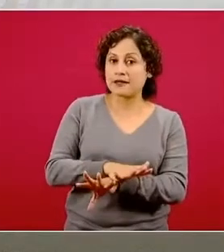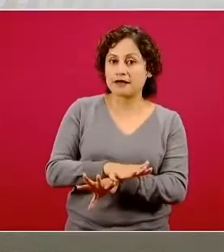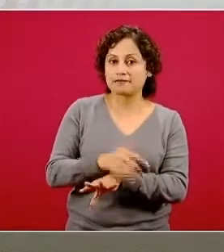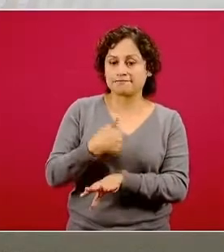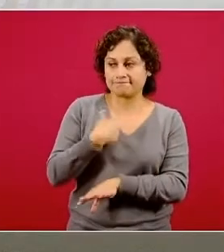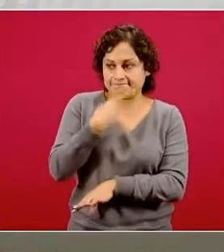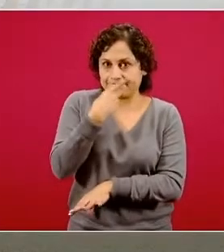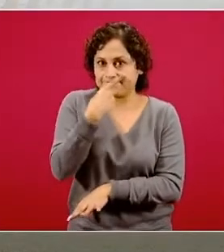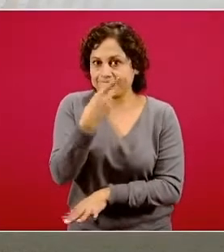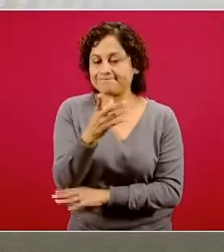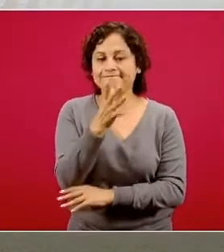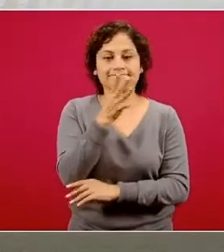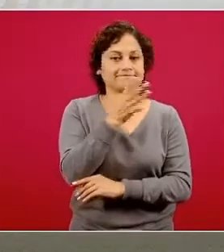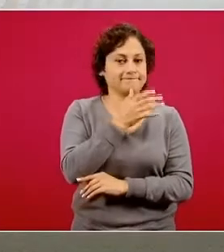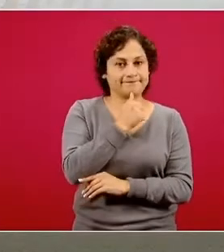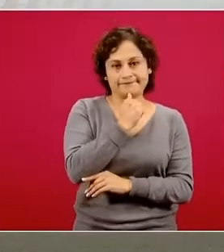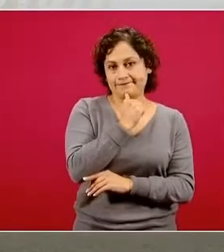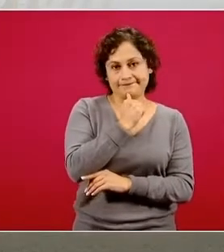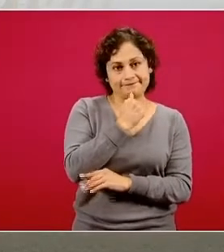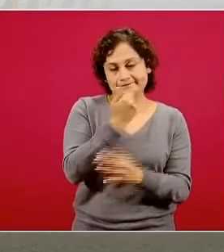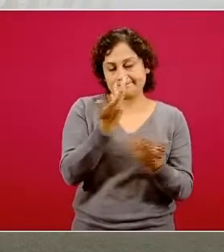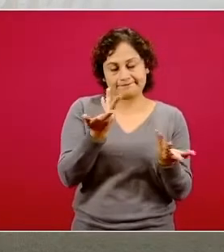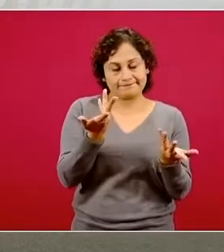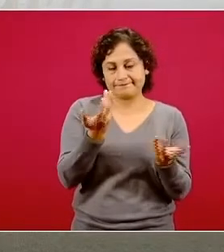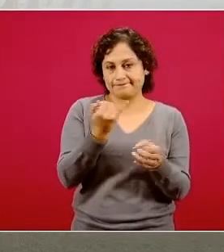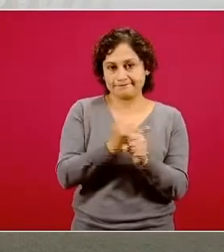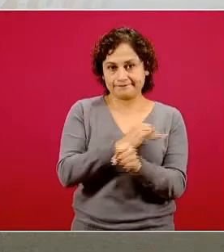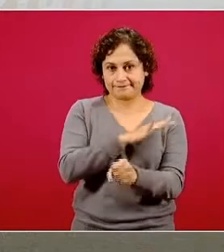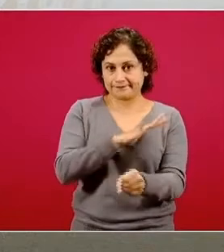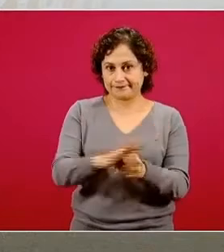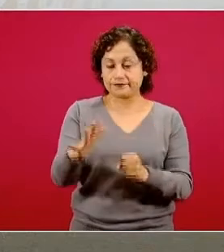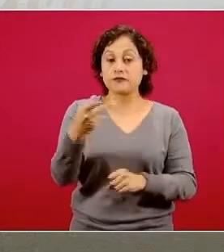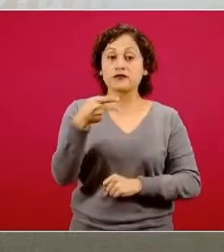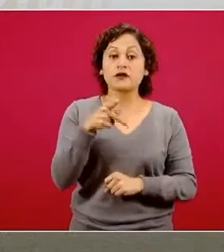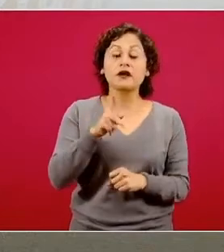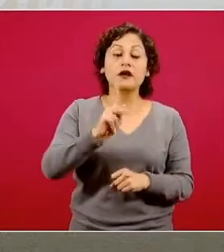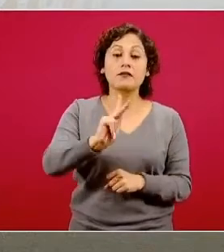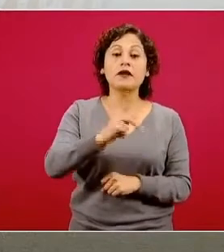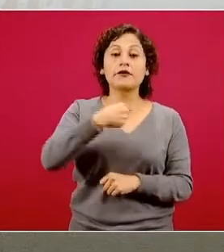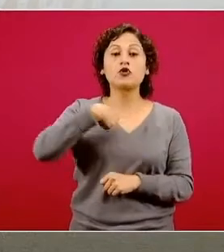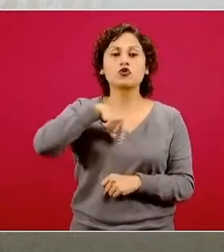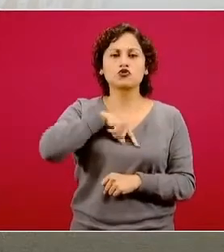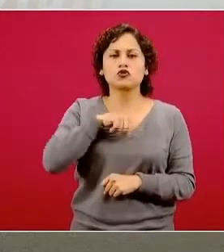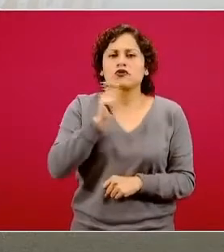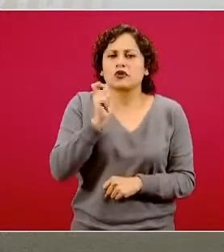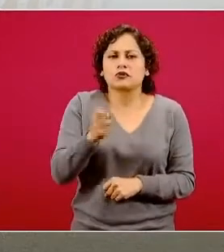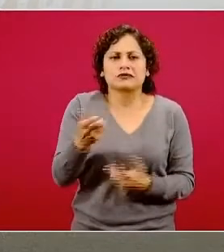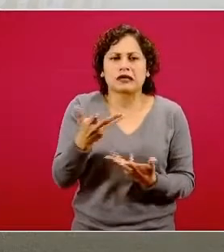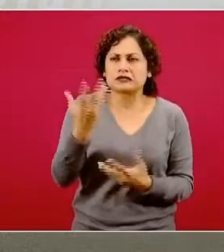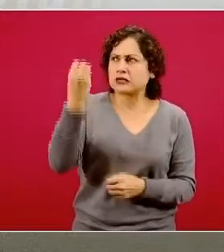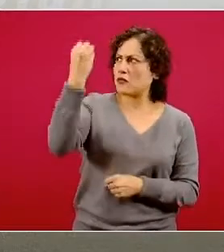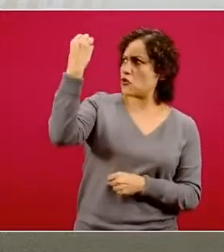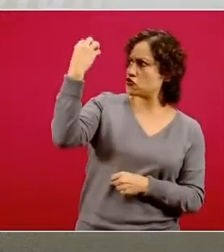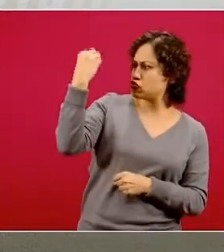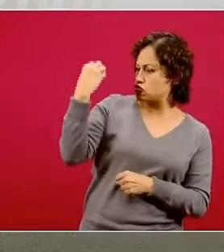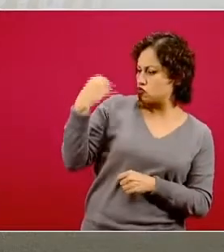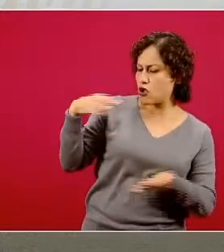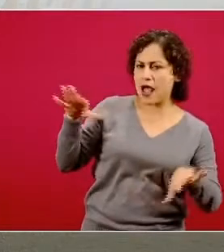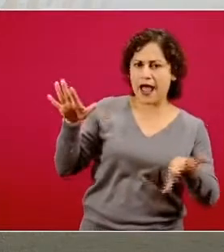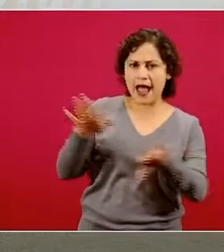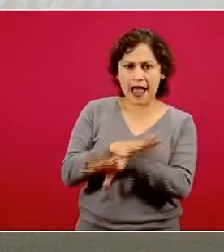factible, ¿no? O sea, lo que nosotros hacemos es, con la información que todas